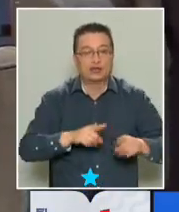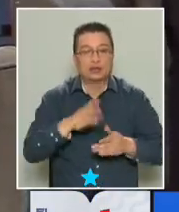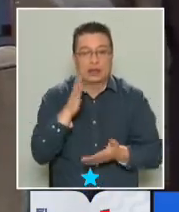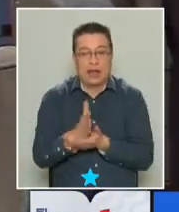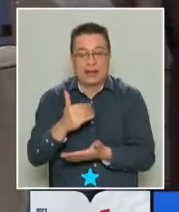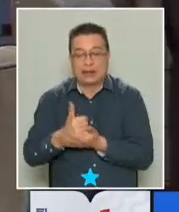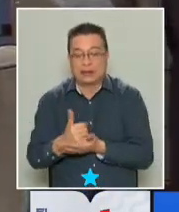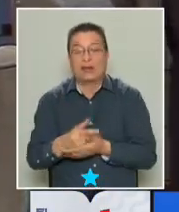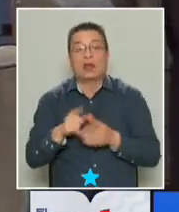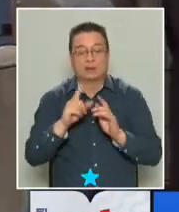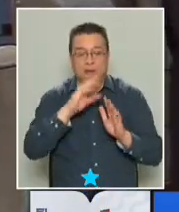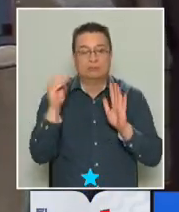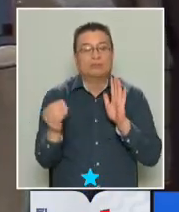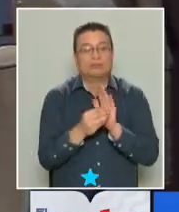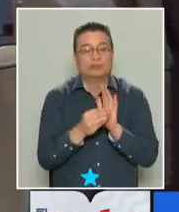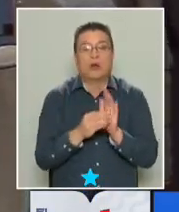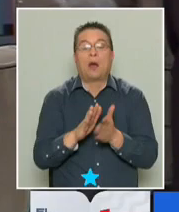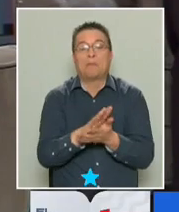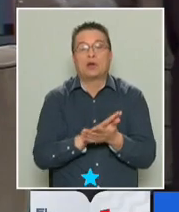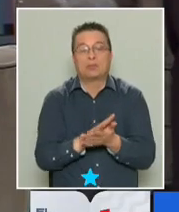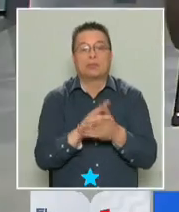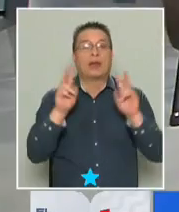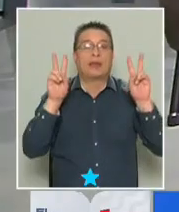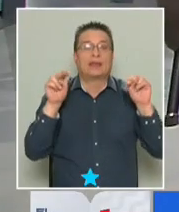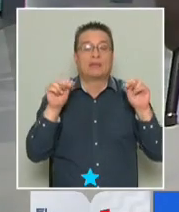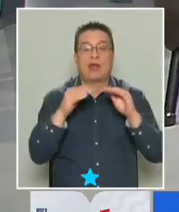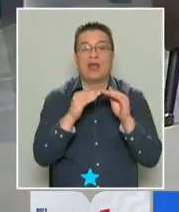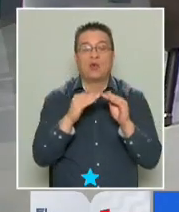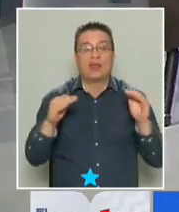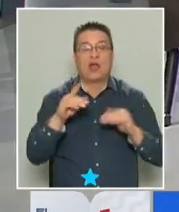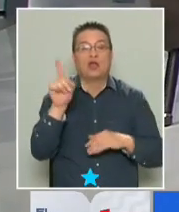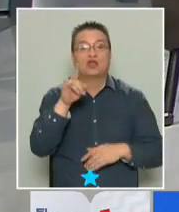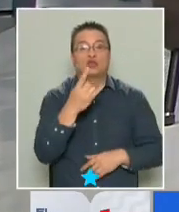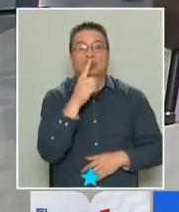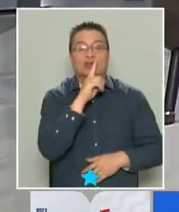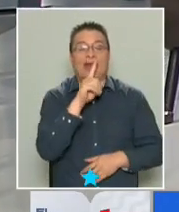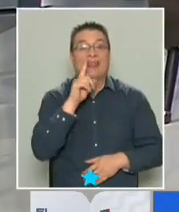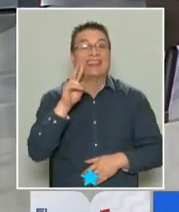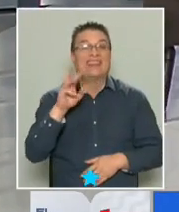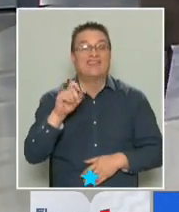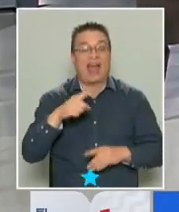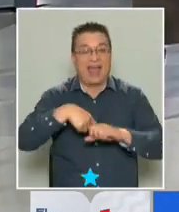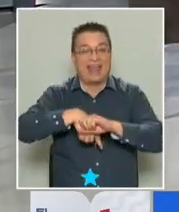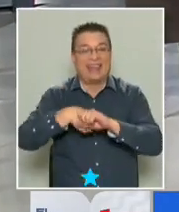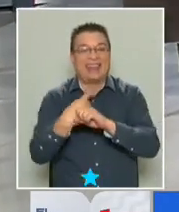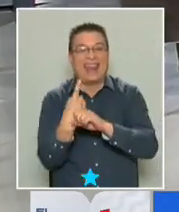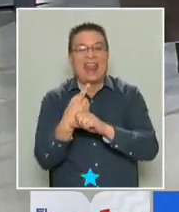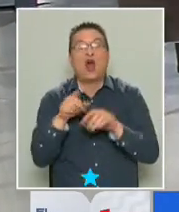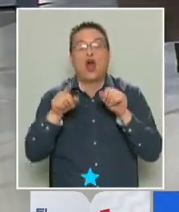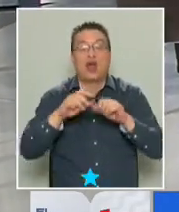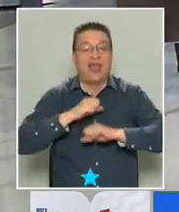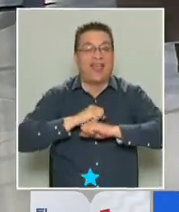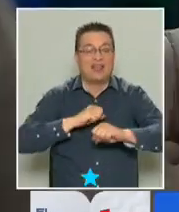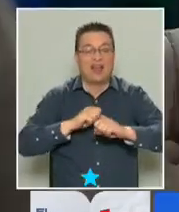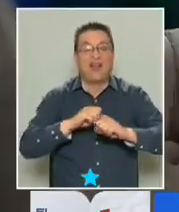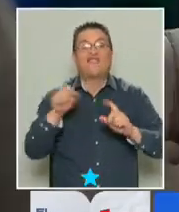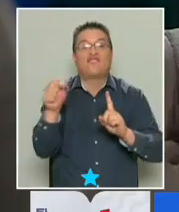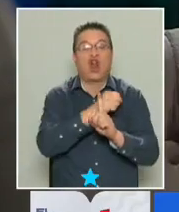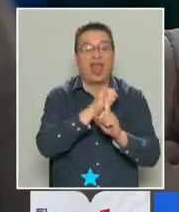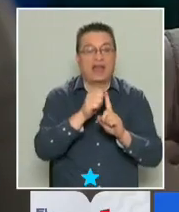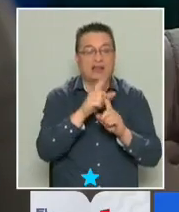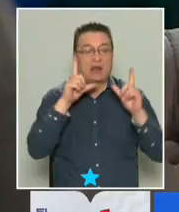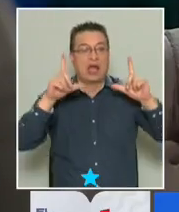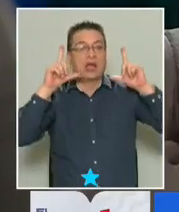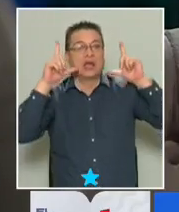estrategias que están marcadas por ejemplo en materia de igualdad sustantiva de género para evitar la violencia para evitar los estereotipos para darle